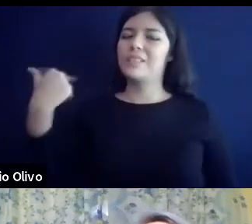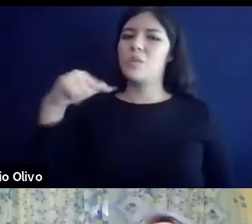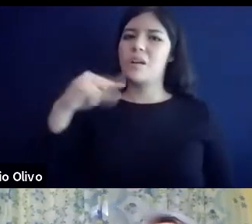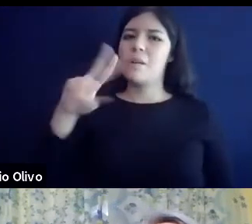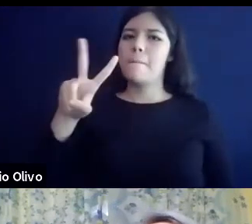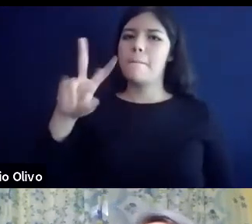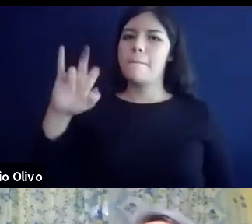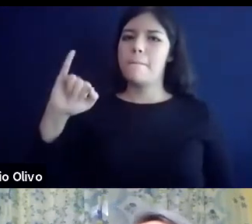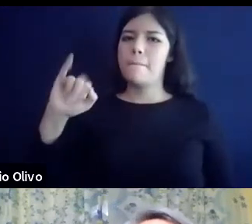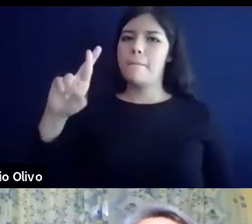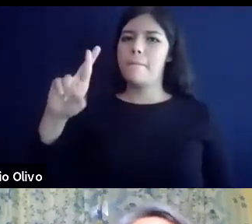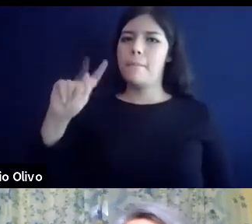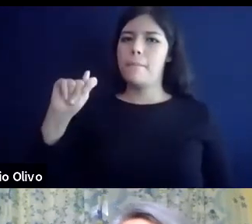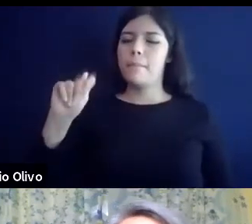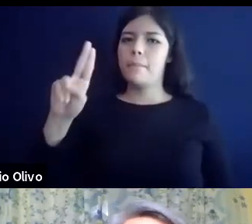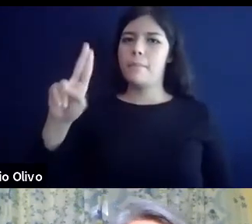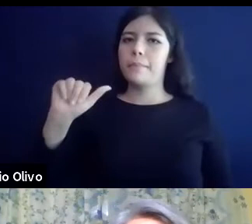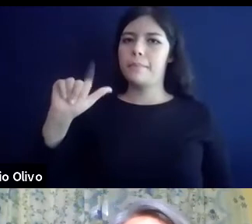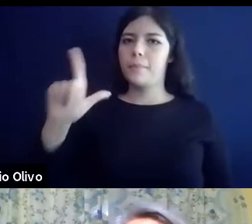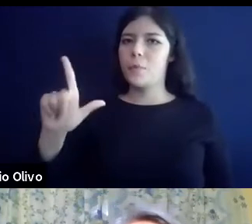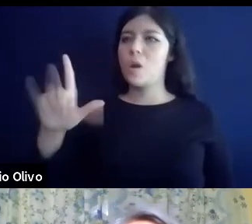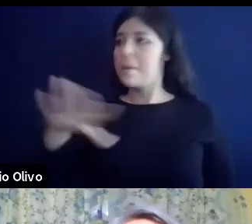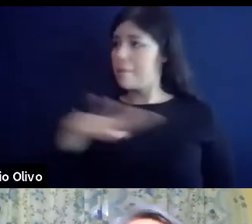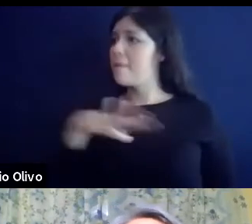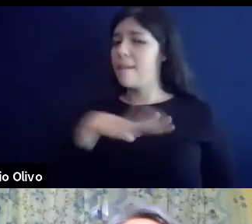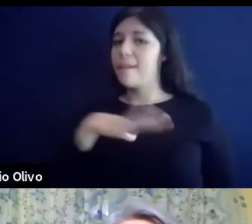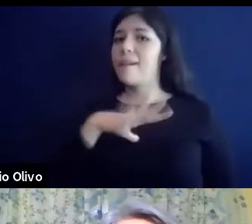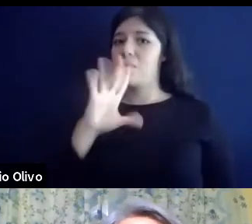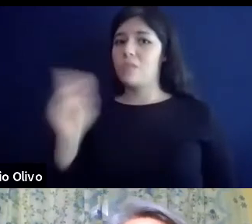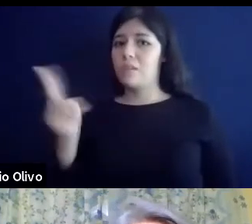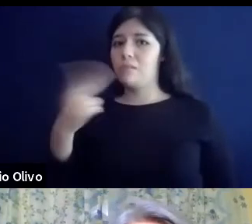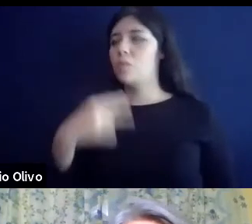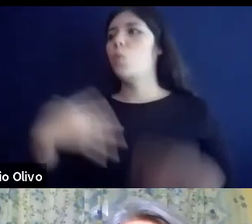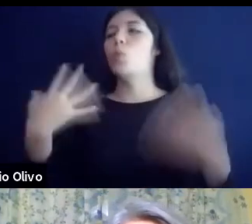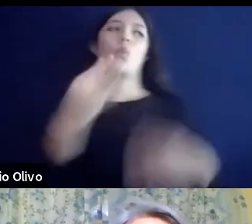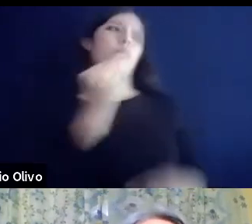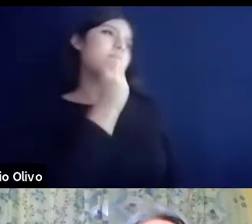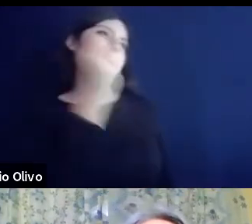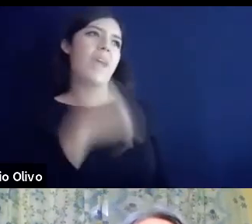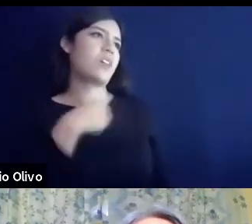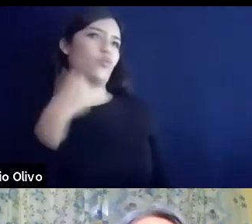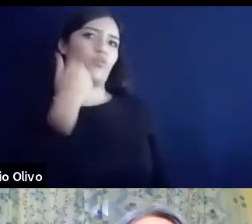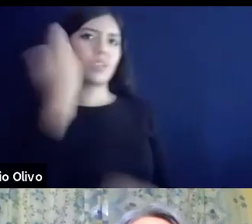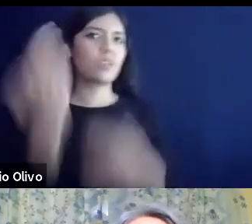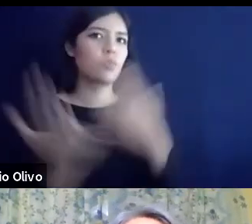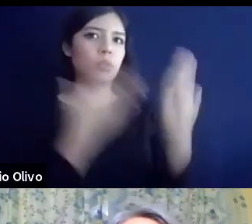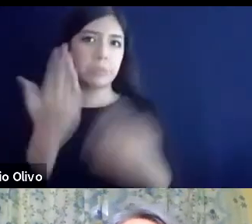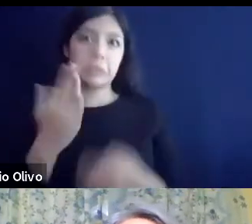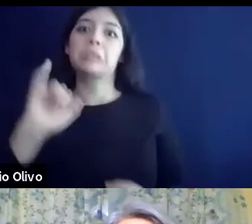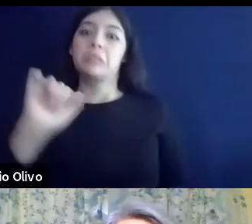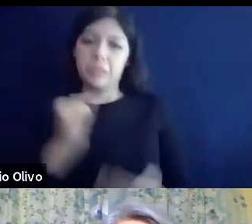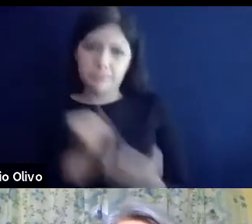todo esto, y entonces ella dijo, ah, pues yo, qué padre, yo voy a escoger una licenciatura de ahí, y decidió